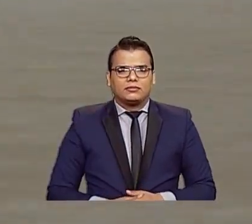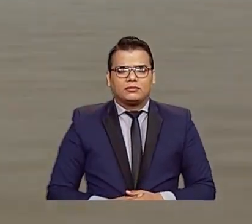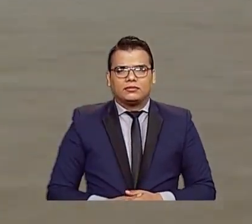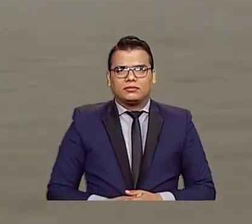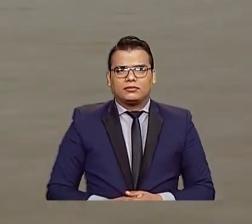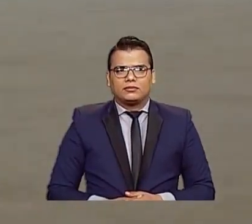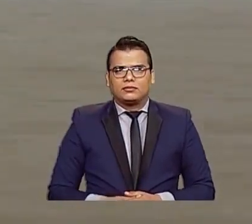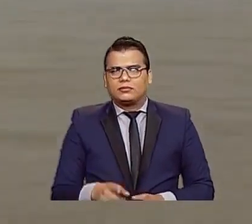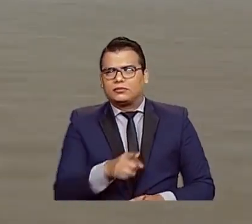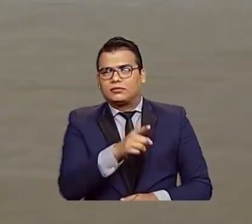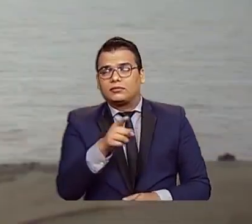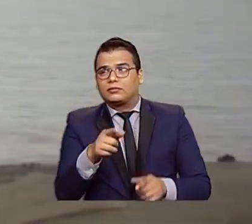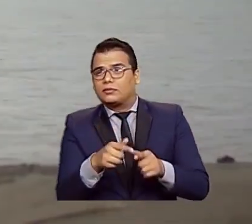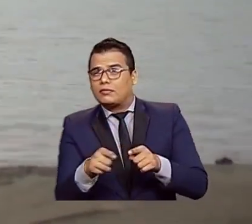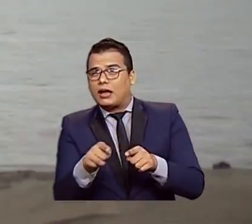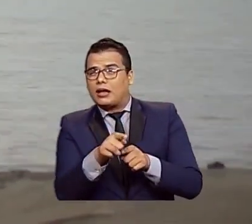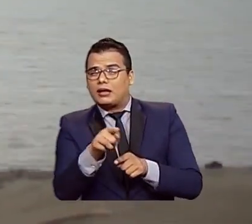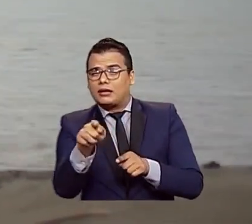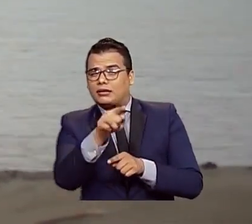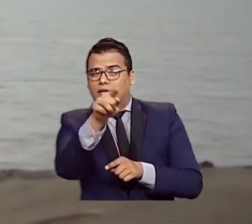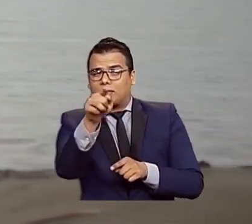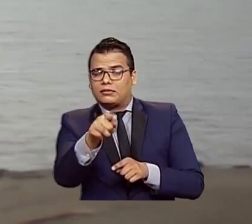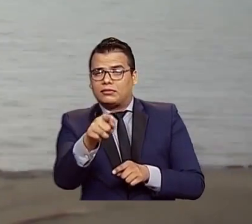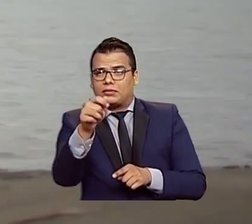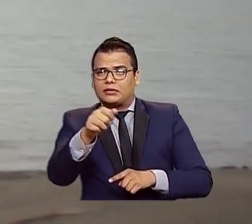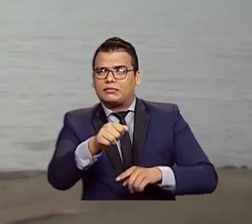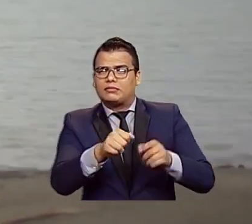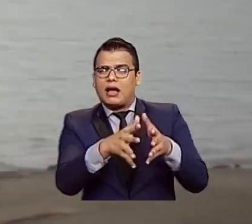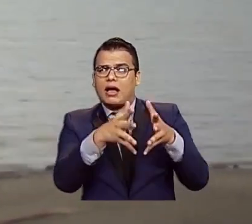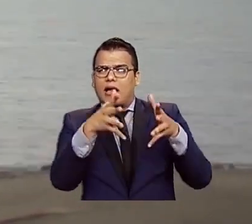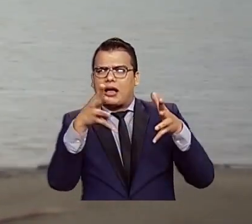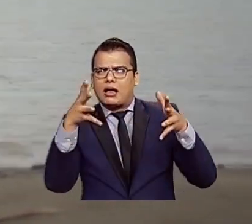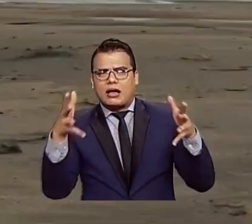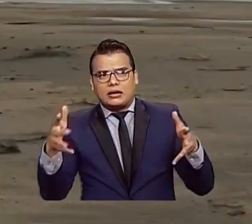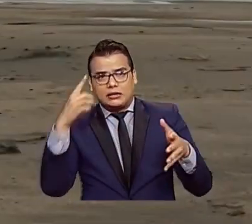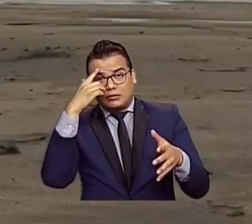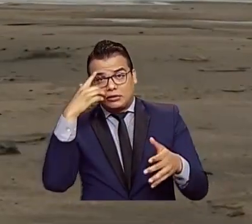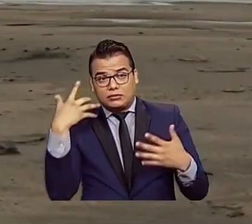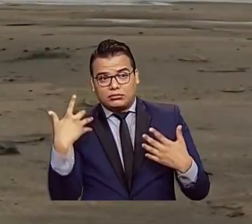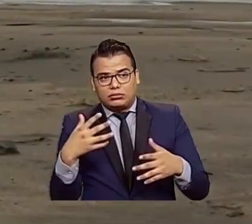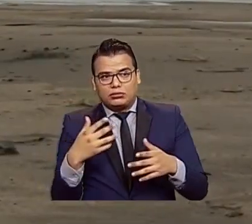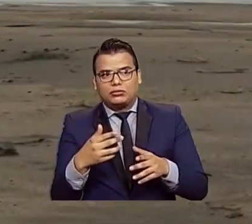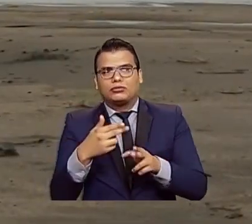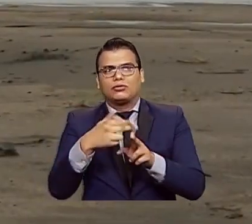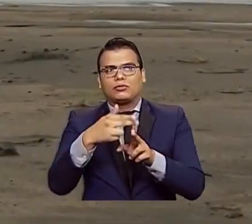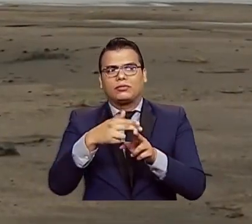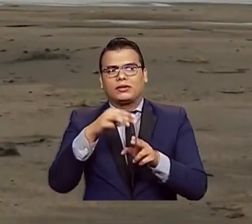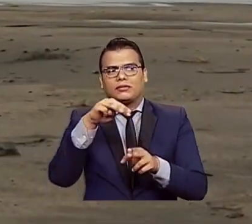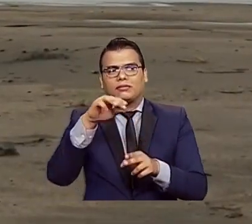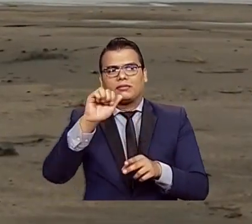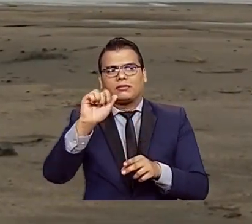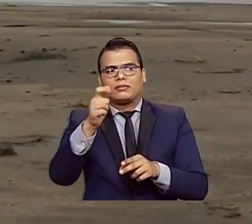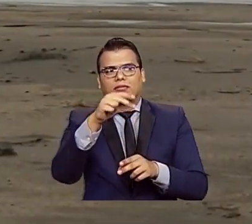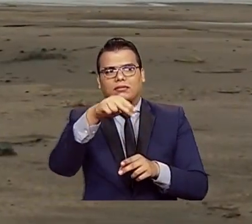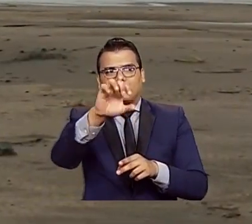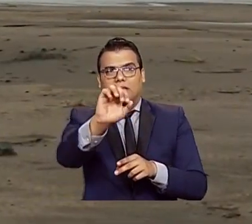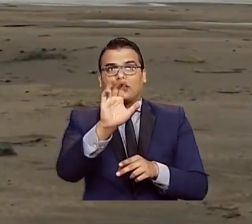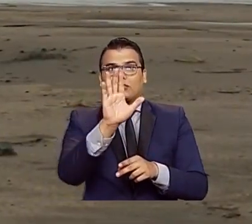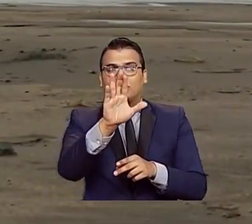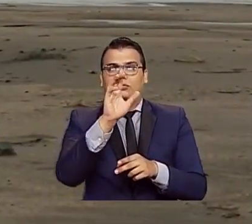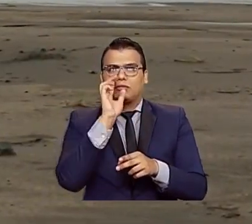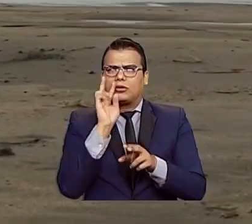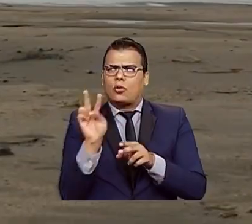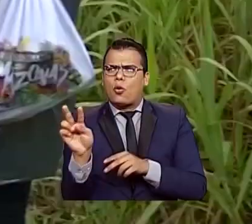48 kilómetros o más. Por sus vastas dimensiones, es a veces llamado el río Mar, y así, al lado de este y gracias a su